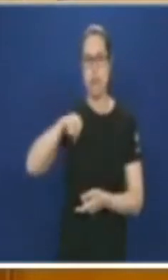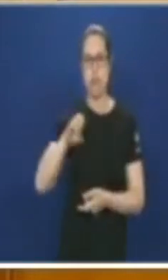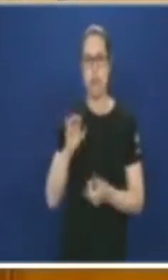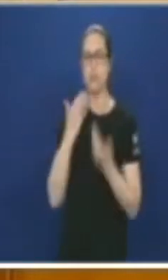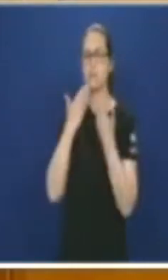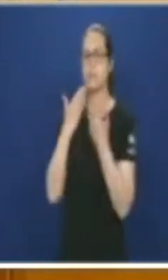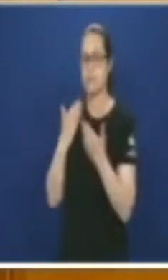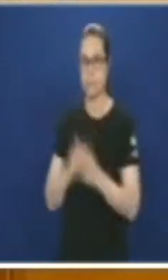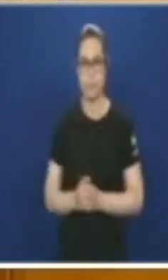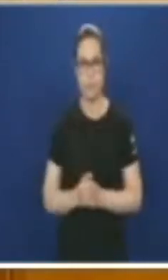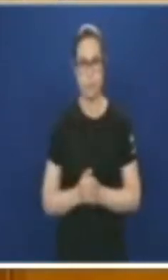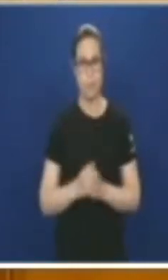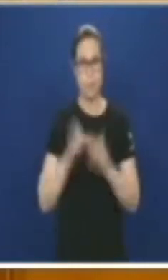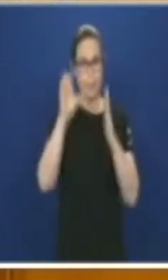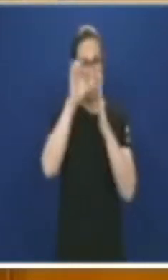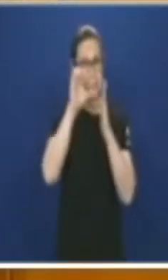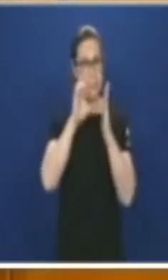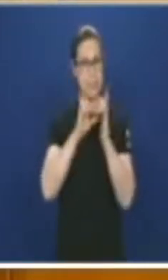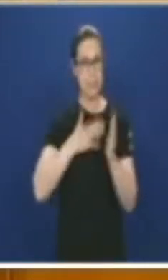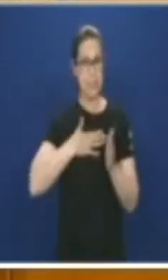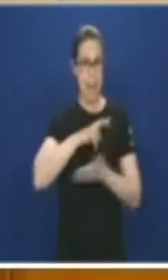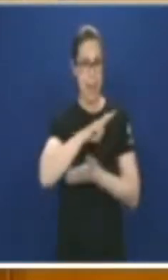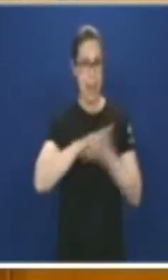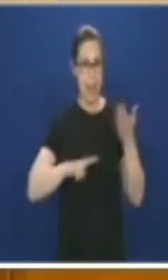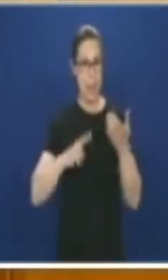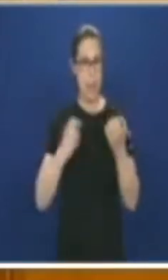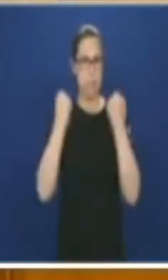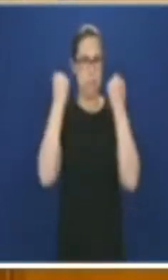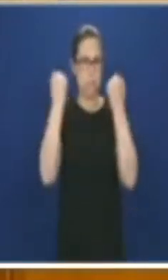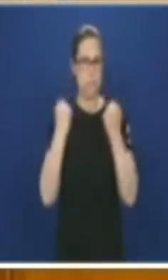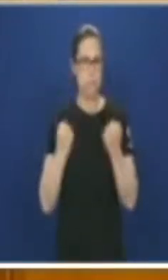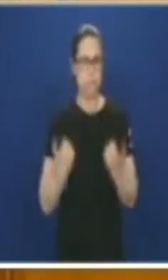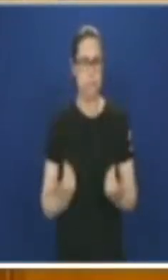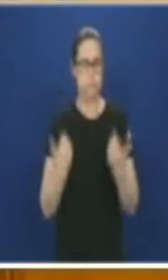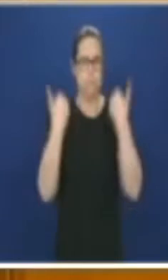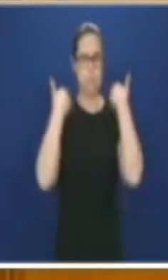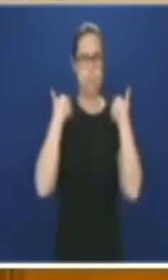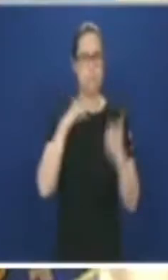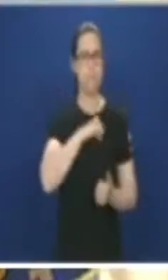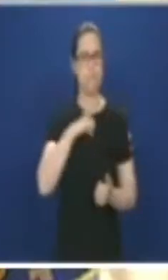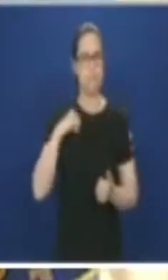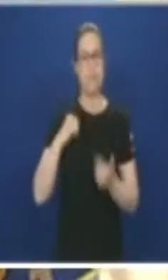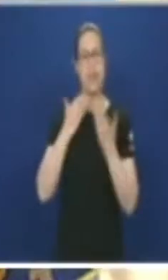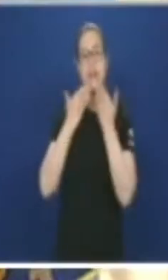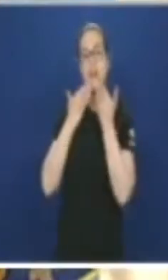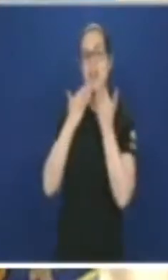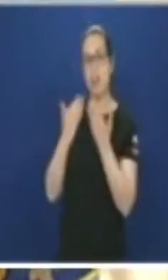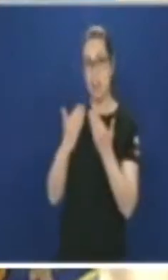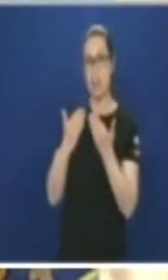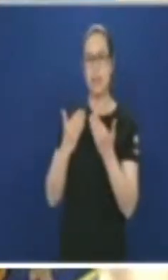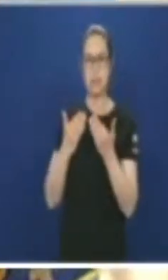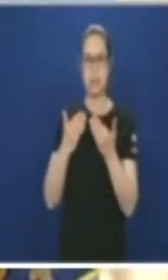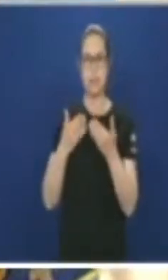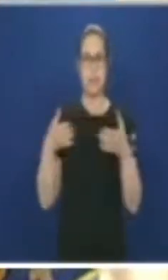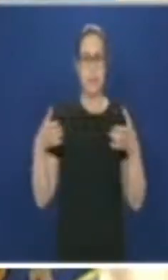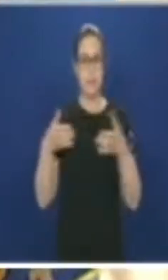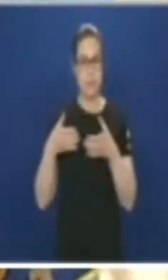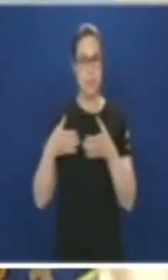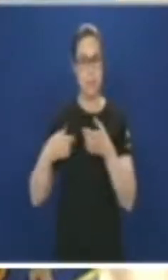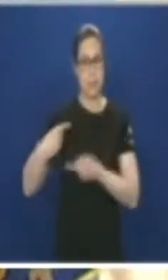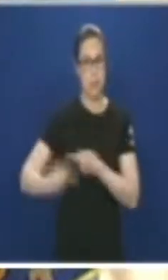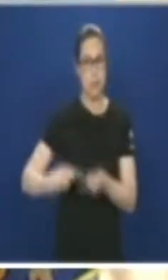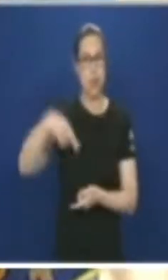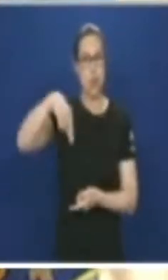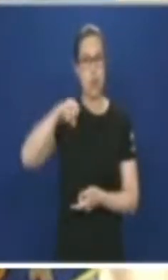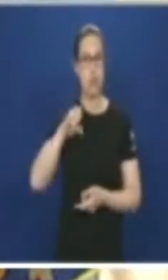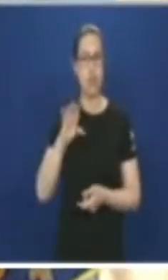autonomía política da Galicia actual é, por tanto, tributaria da semente depositada pola Xeración